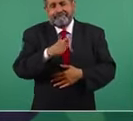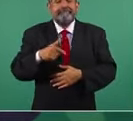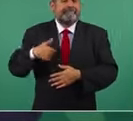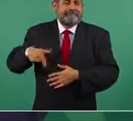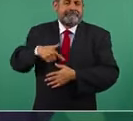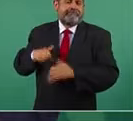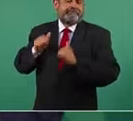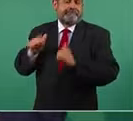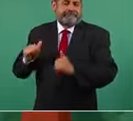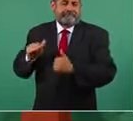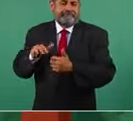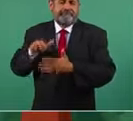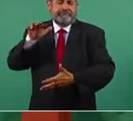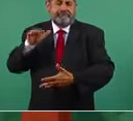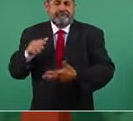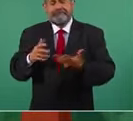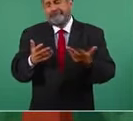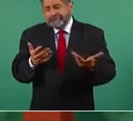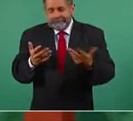Y yo llamo